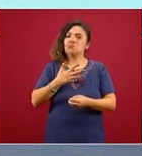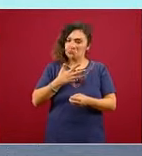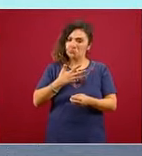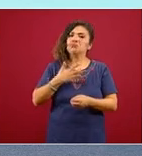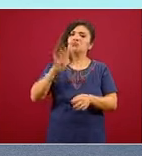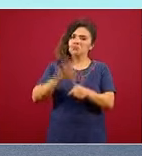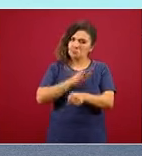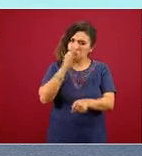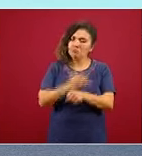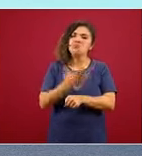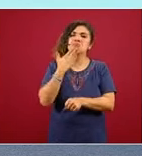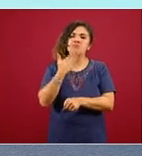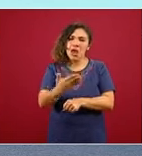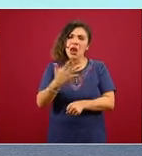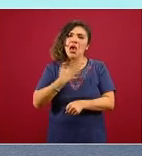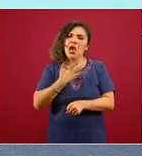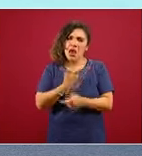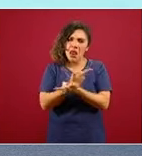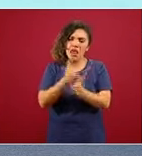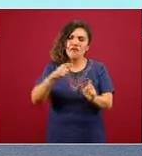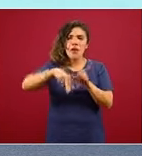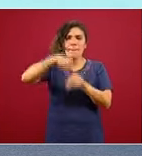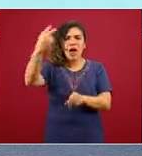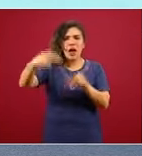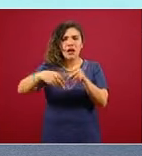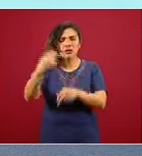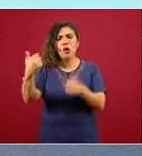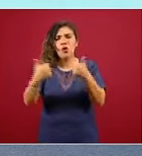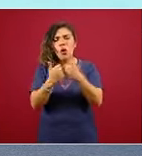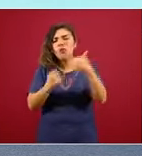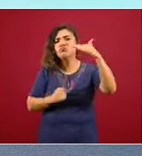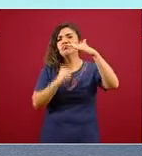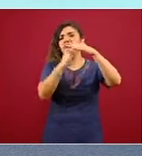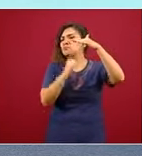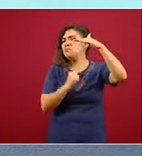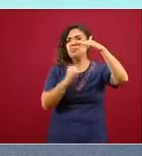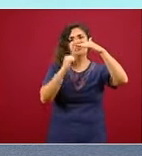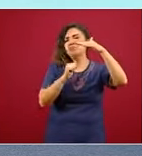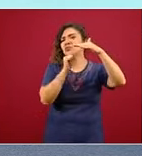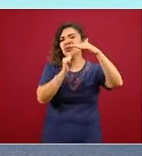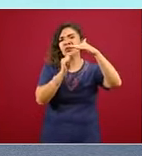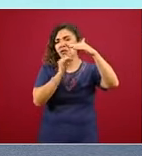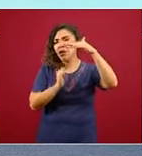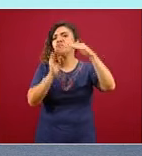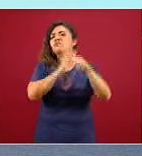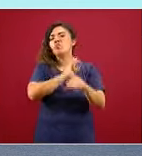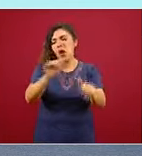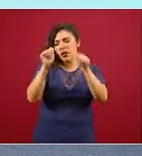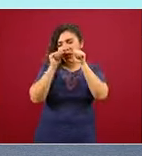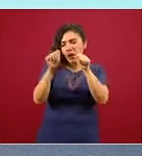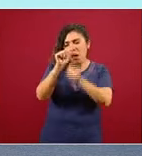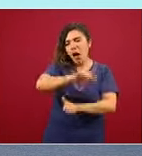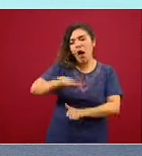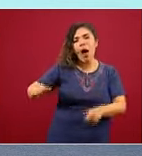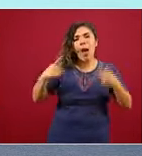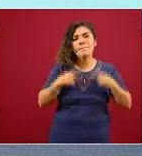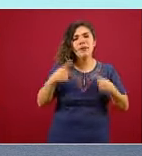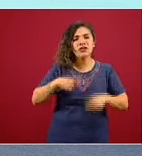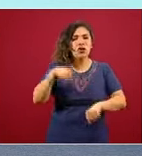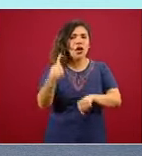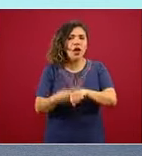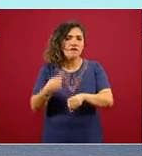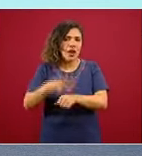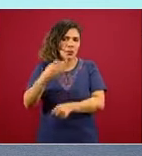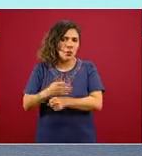aceptables, es decir, un buen marco de seguridad que va a permitir en su momento atender a las personas que están enfermando en